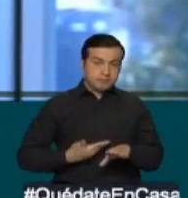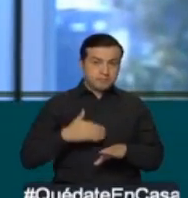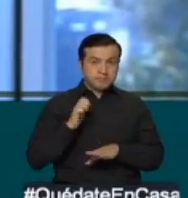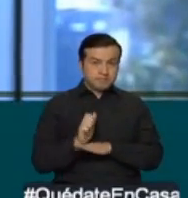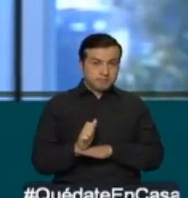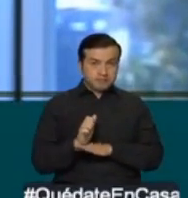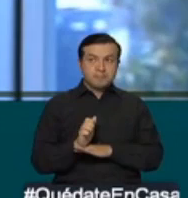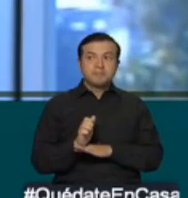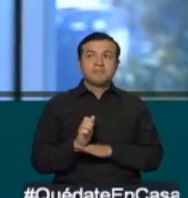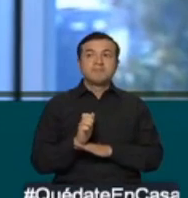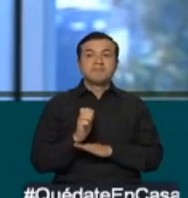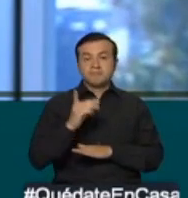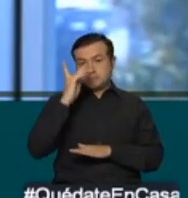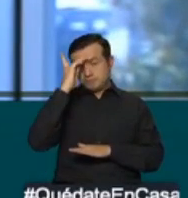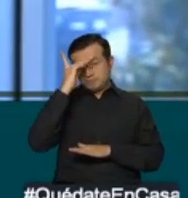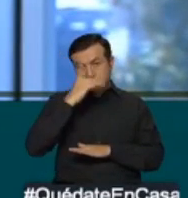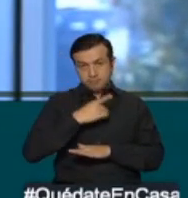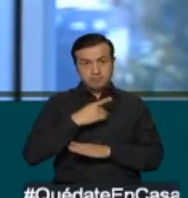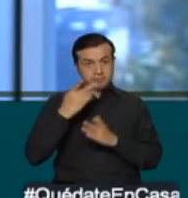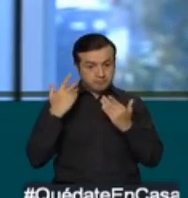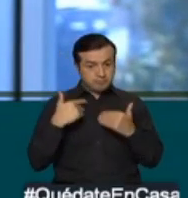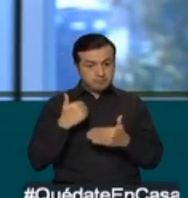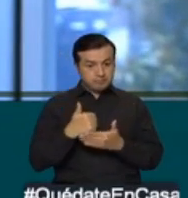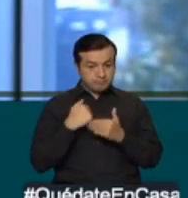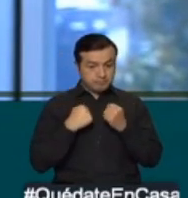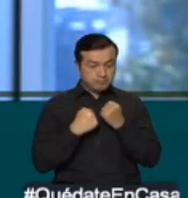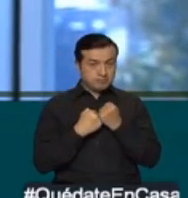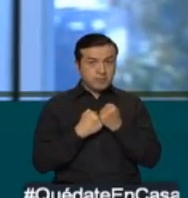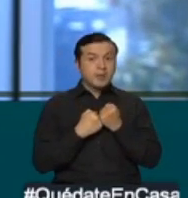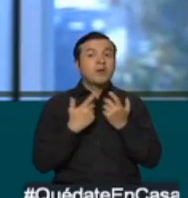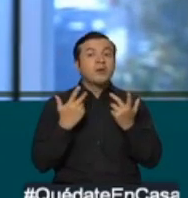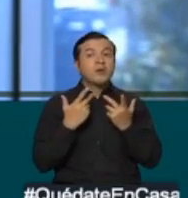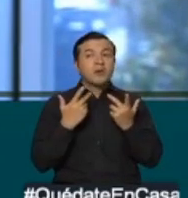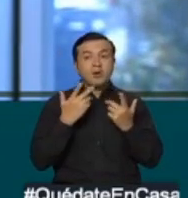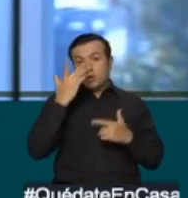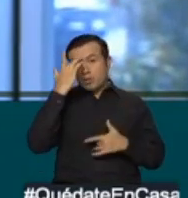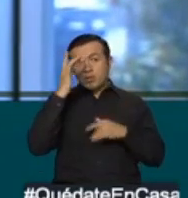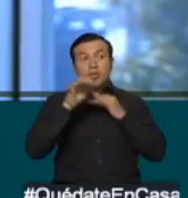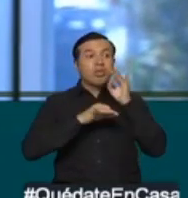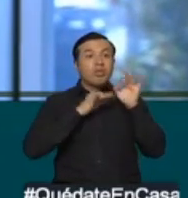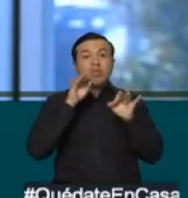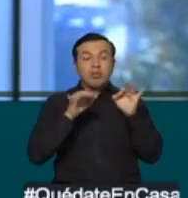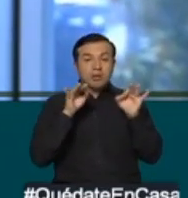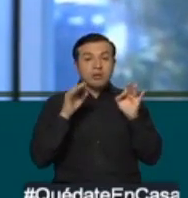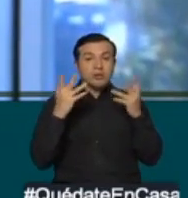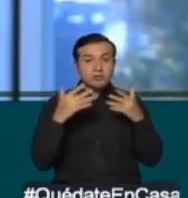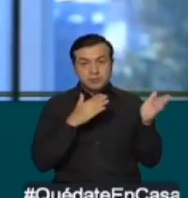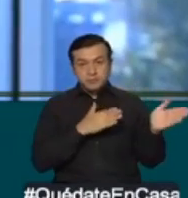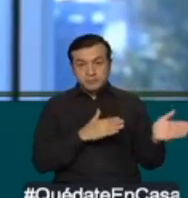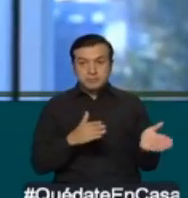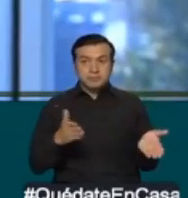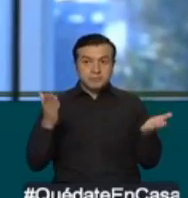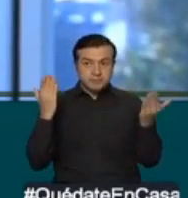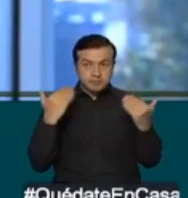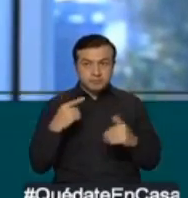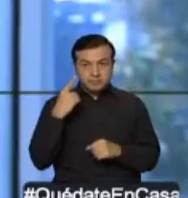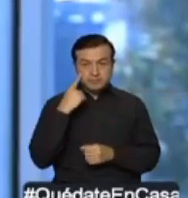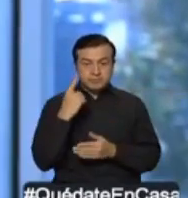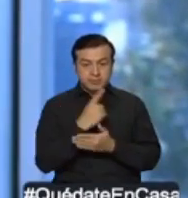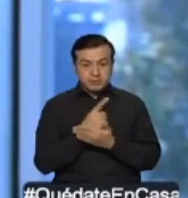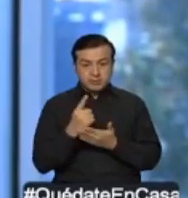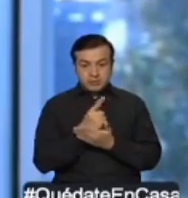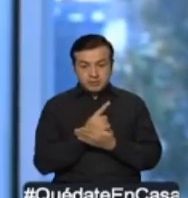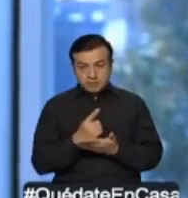república son medidas que nos permiten contener el avance del virus sin embargo lo que hemos visto en esta en esta semana